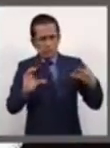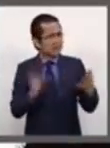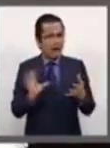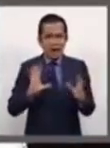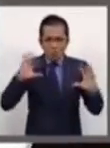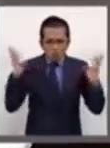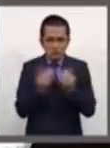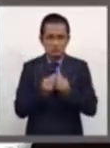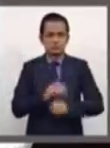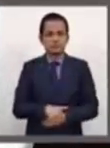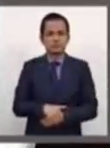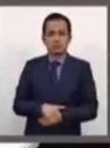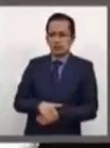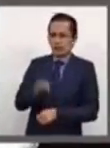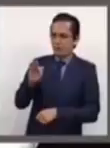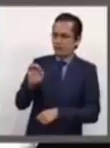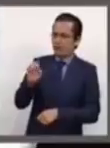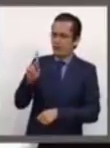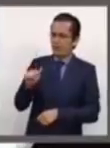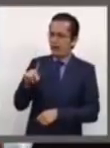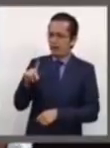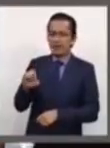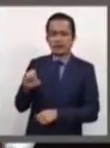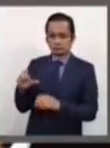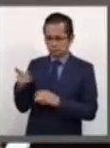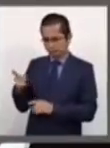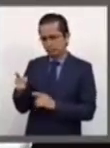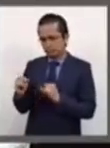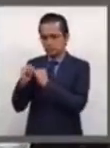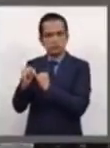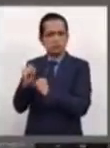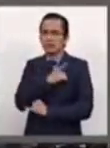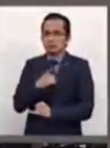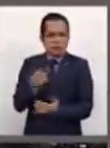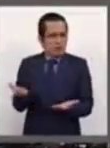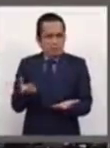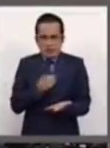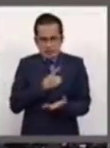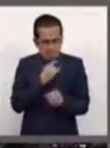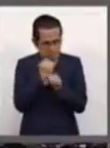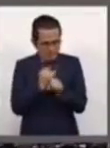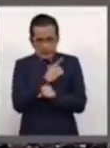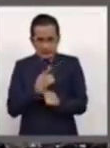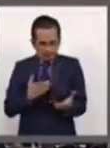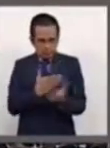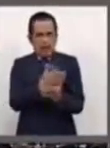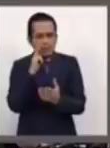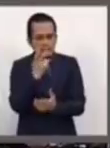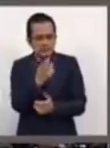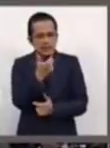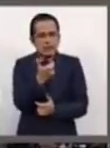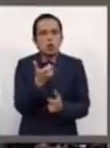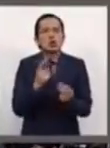porque la FEPADE tiene que intervenir. Cuando interviene, dice, tengo que seguir la ruta de este